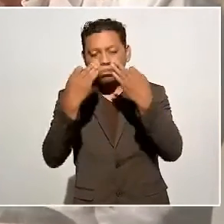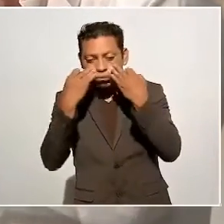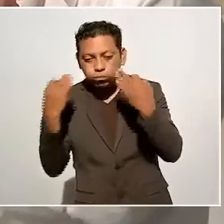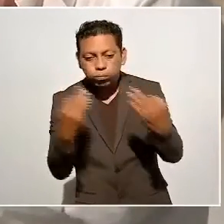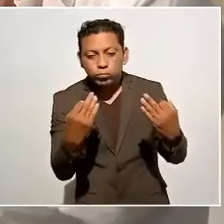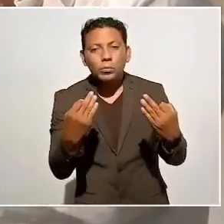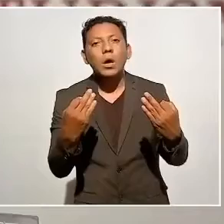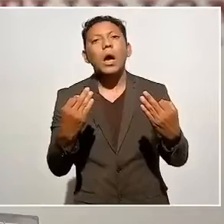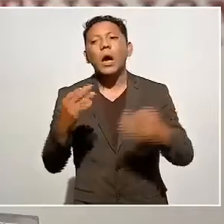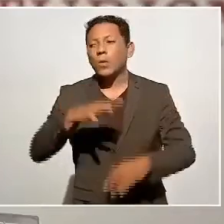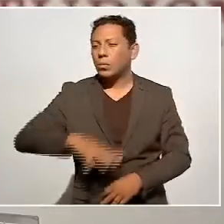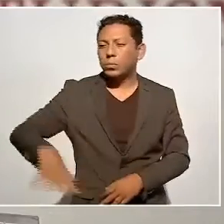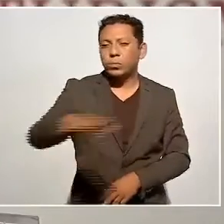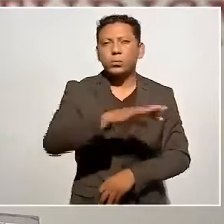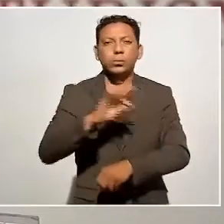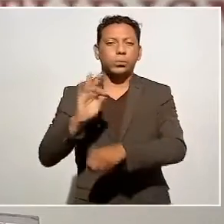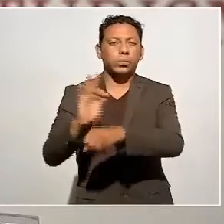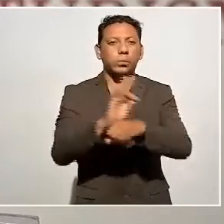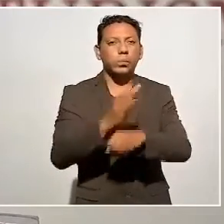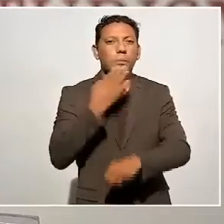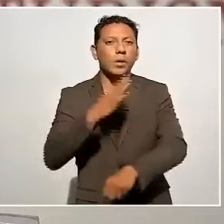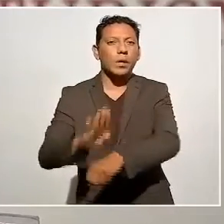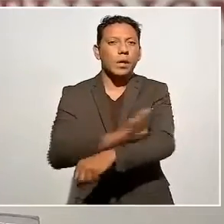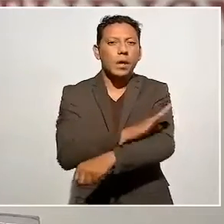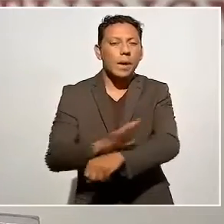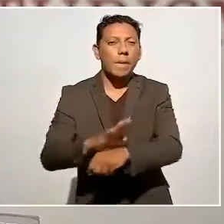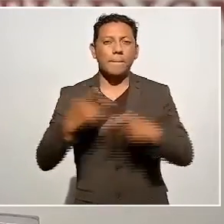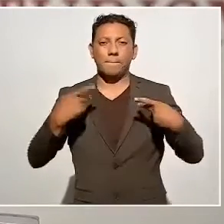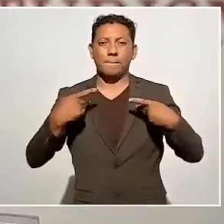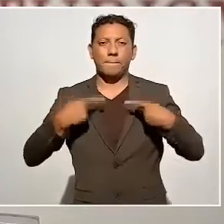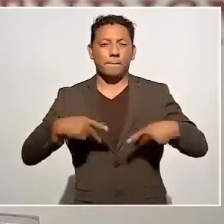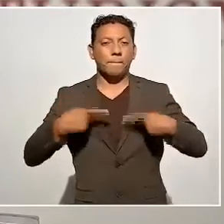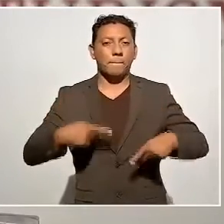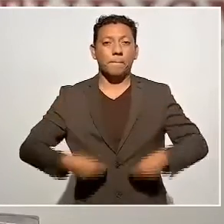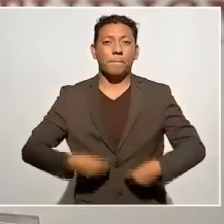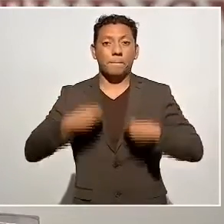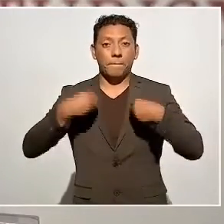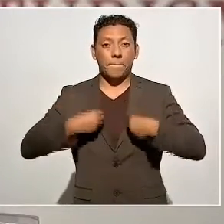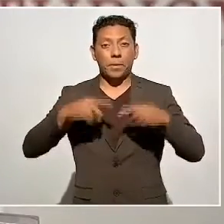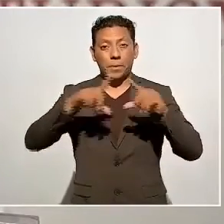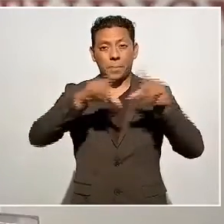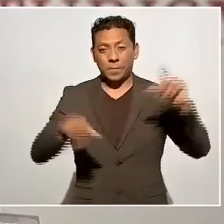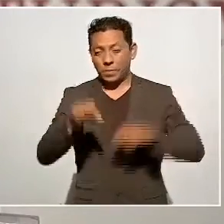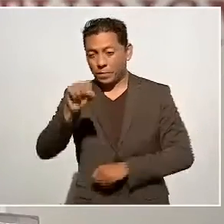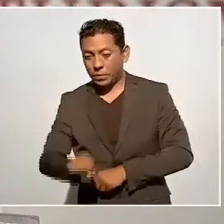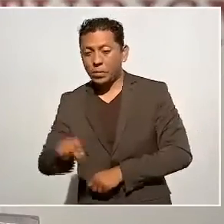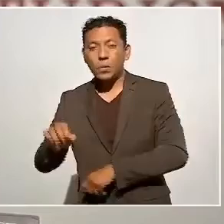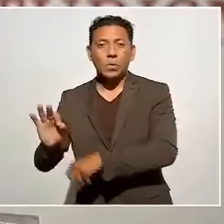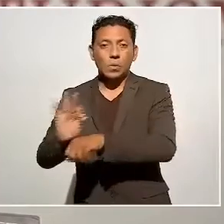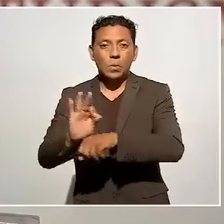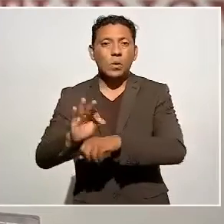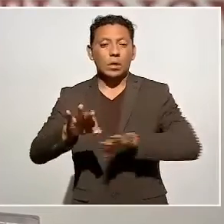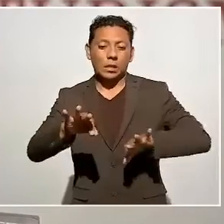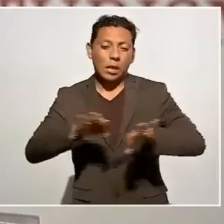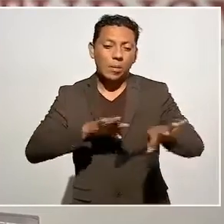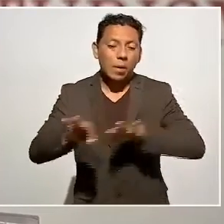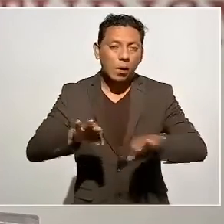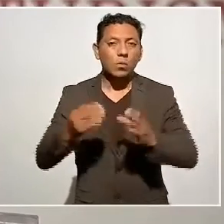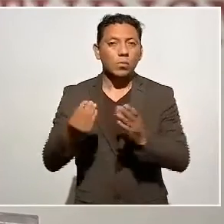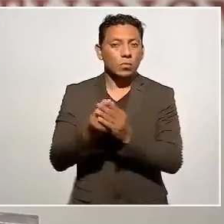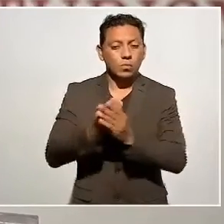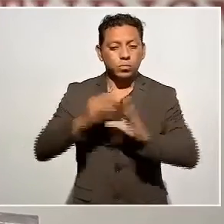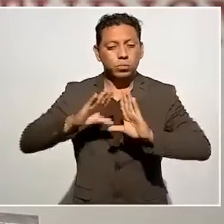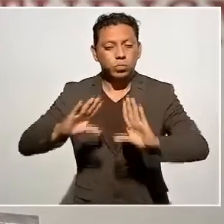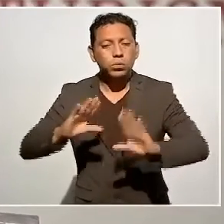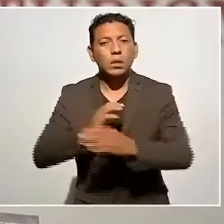genera beneficios indudables de hoy a miles de familias del sureste mexicano. A través del trabajo, de la capacitación,